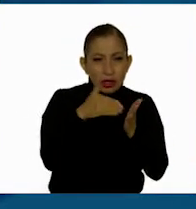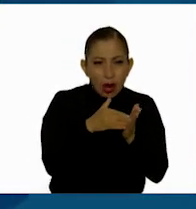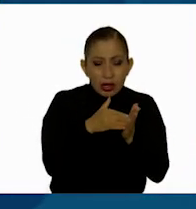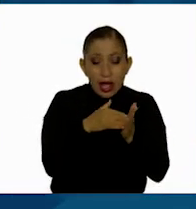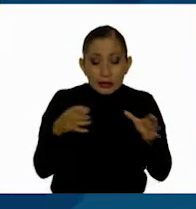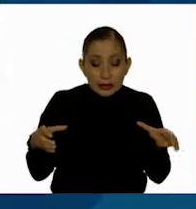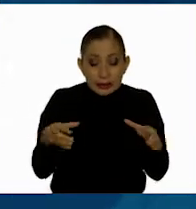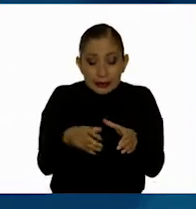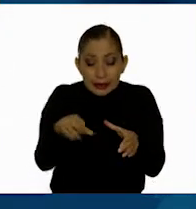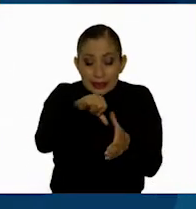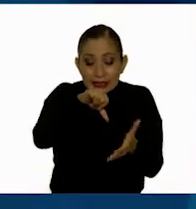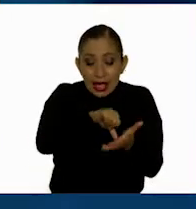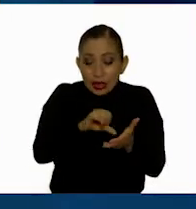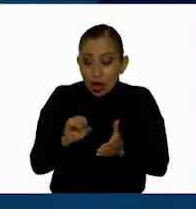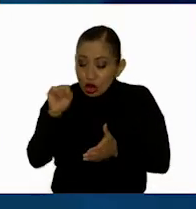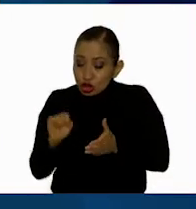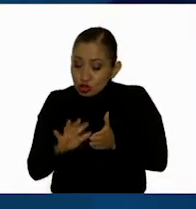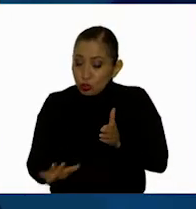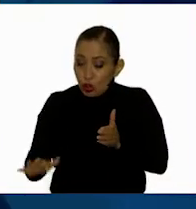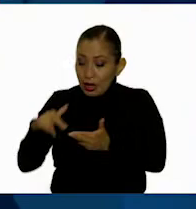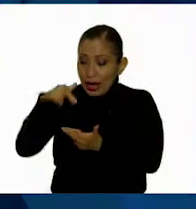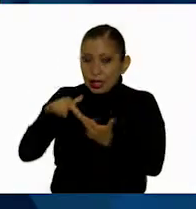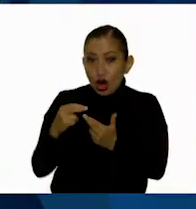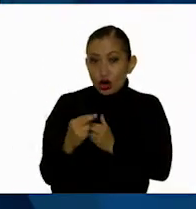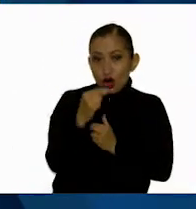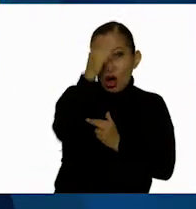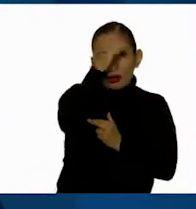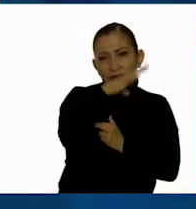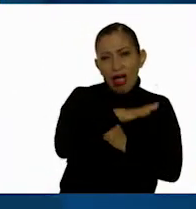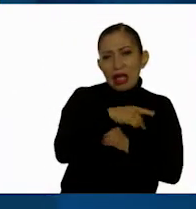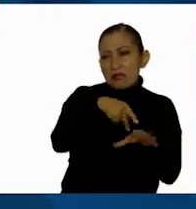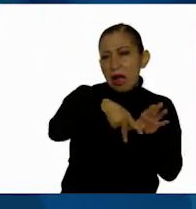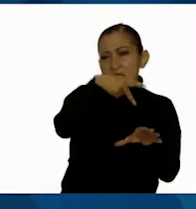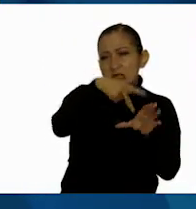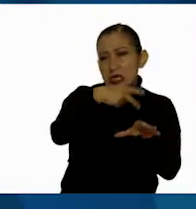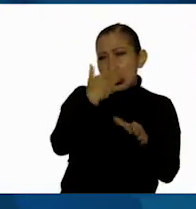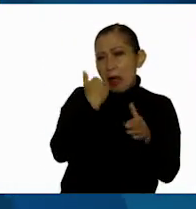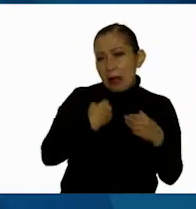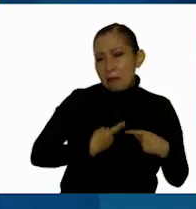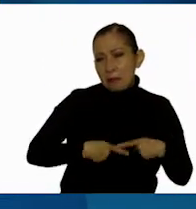ubican en el centro y el sur, y las regiones del norte están casi vacías.